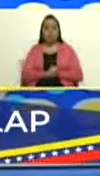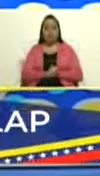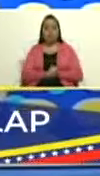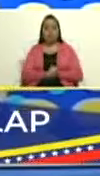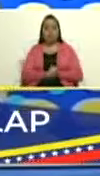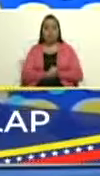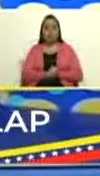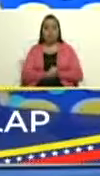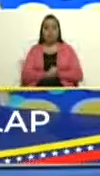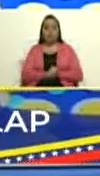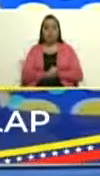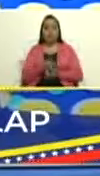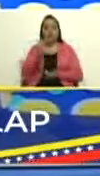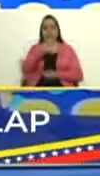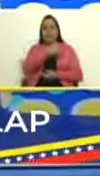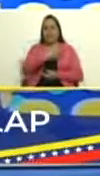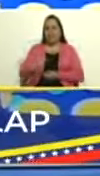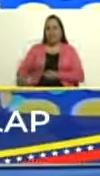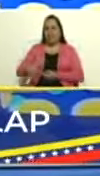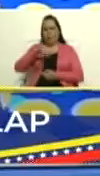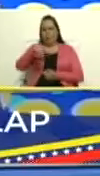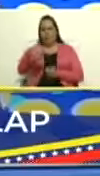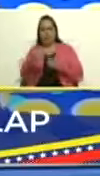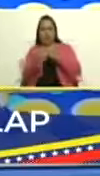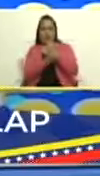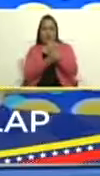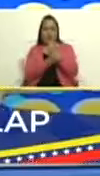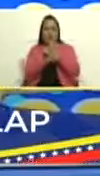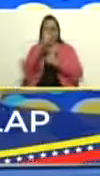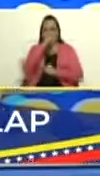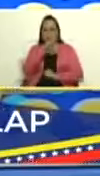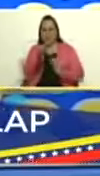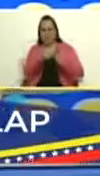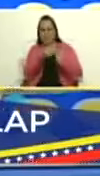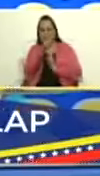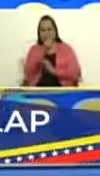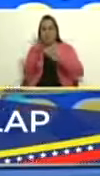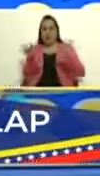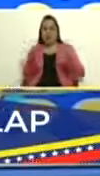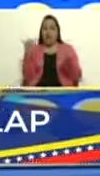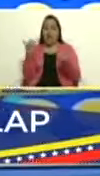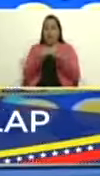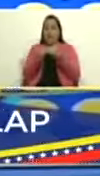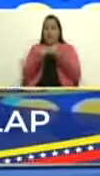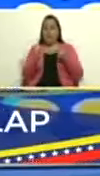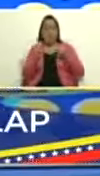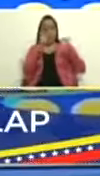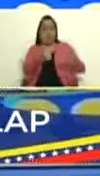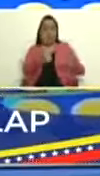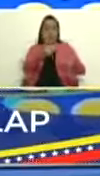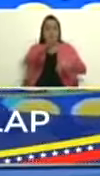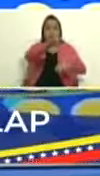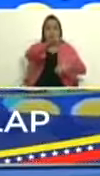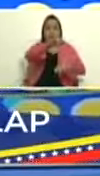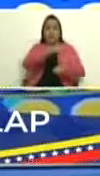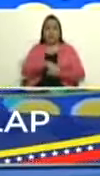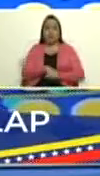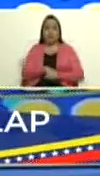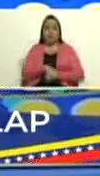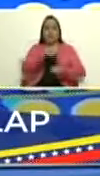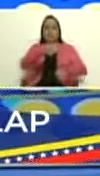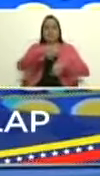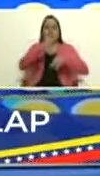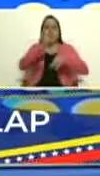Estaba de presidente Guaidó 2019. Los apellidos lo habían puesto al títere. Siempre ponen un